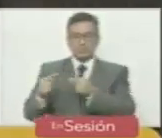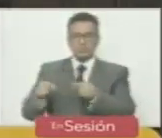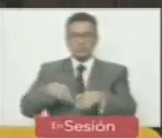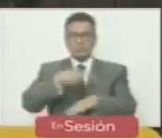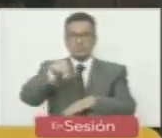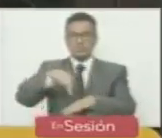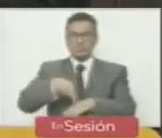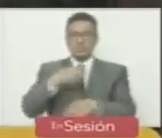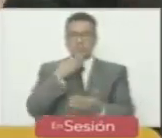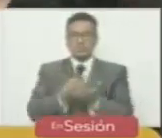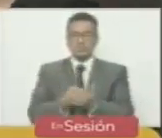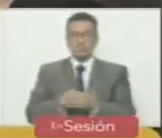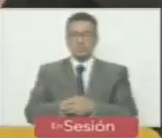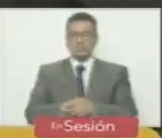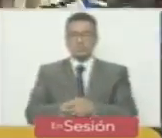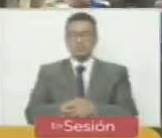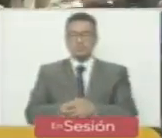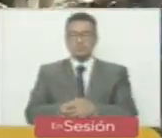nacional. Gracias.